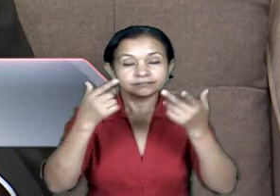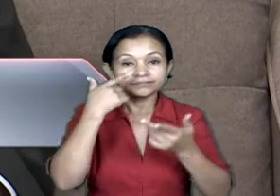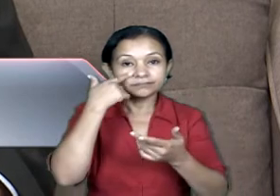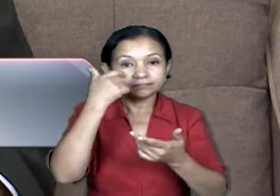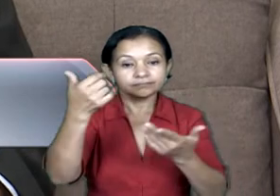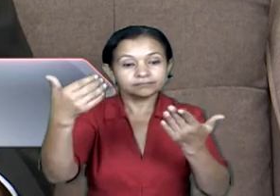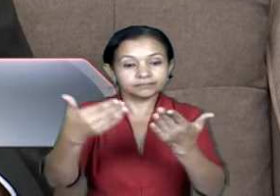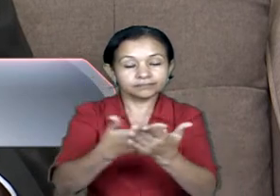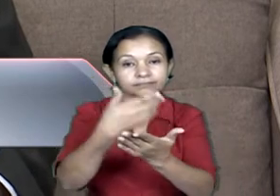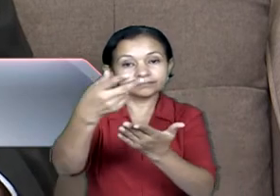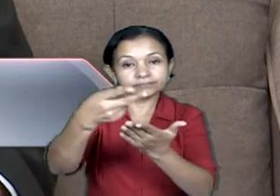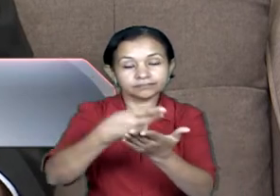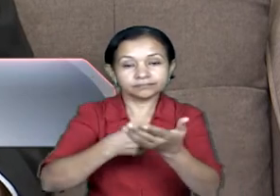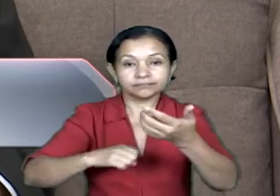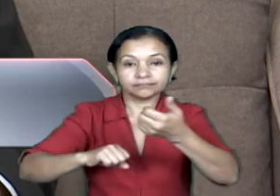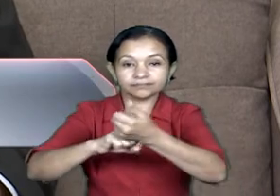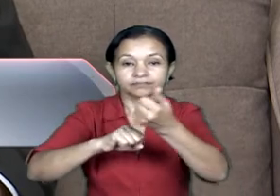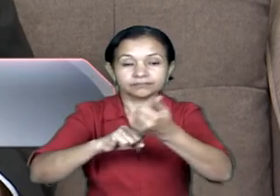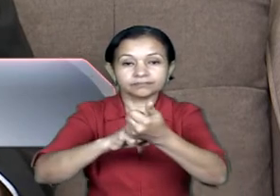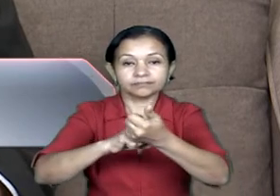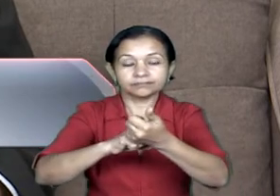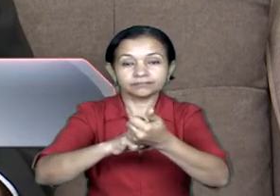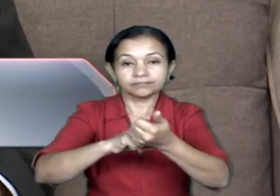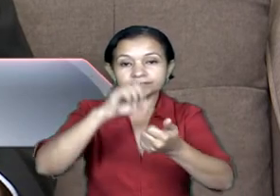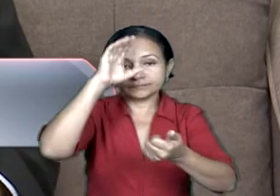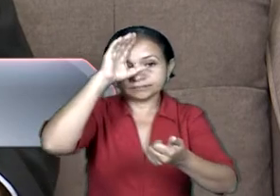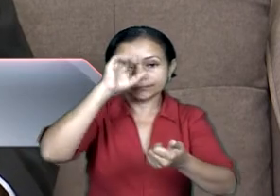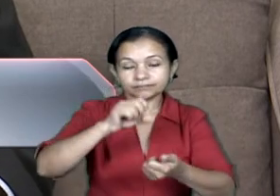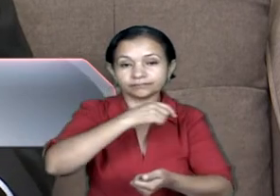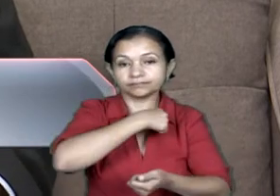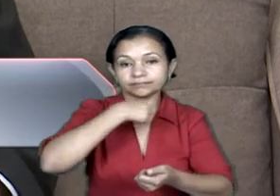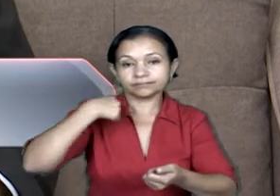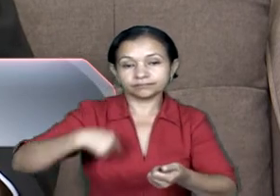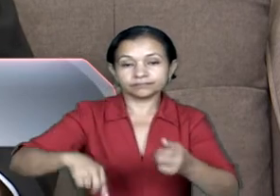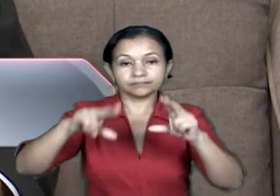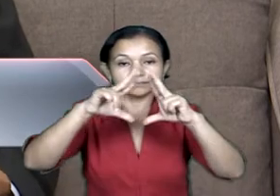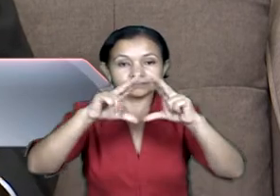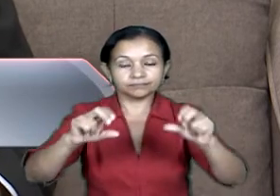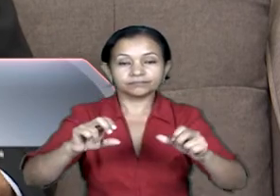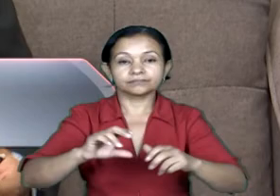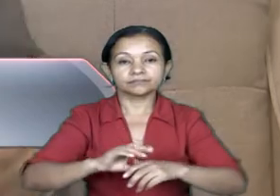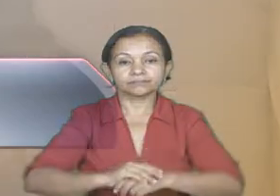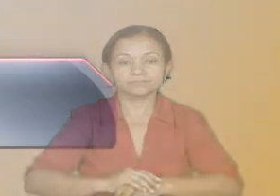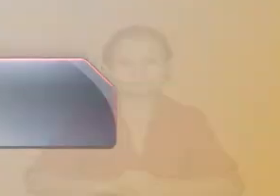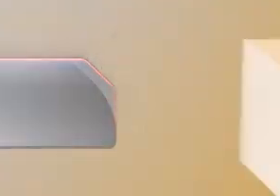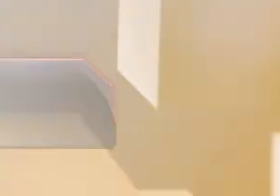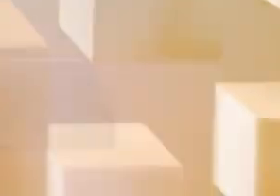los nuevos proyectos que serán financiados por la República de China-Taiwán en nuestro país. Ya volvemos.